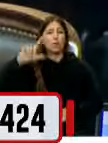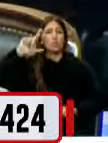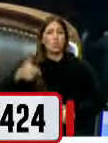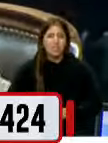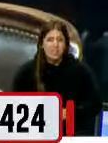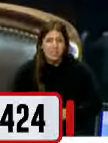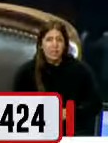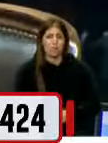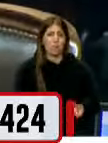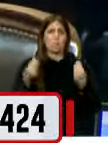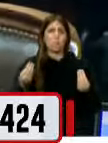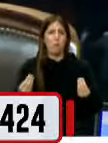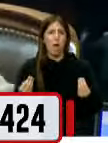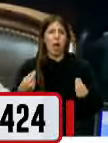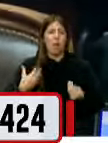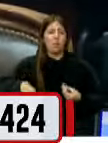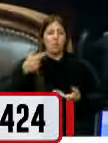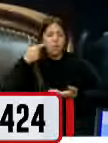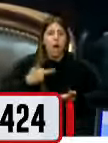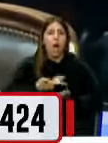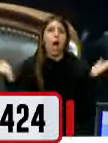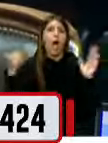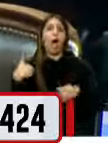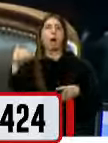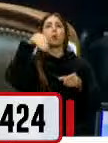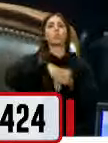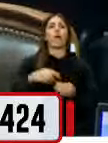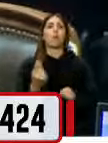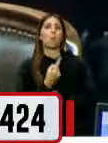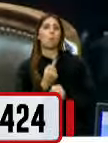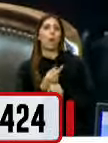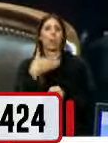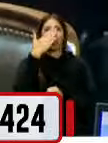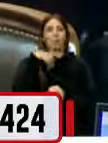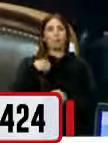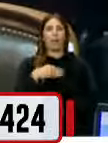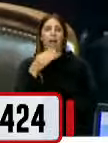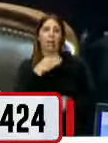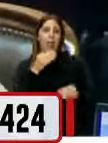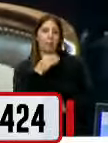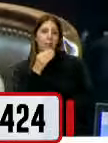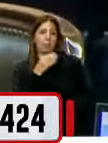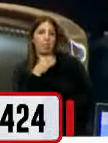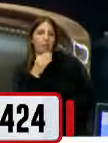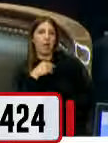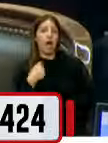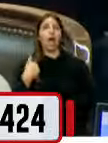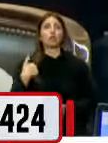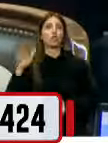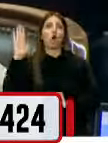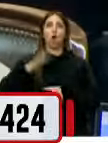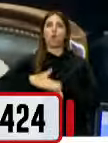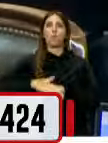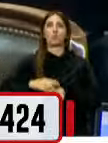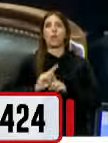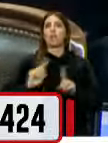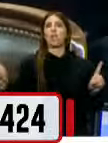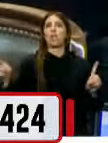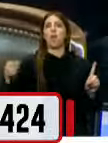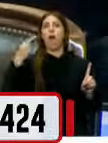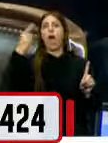ver. Solano, dale, si querés hablo con los diputados también o con los representantes referentes de izquierda, eso me lo van diciendo